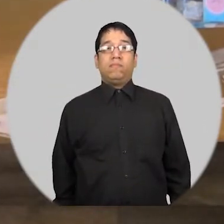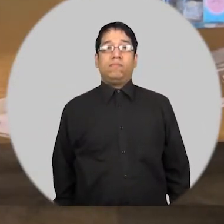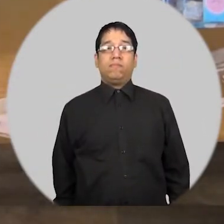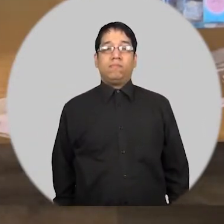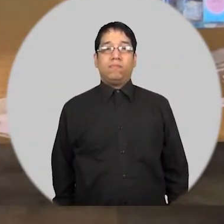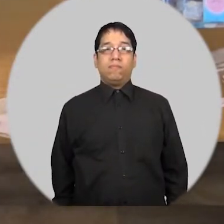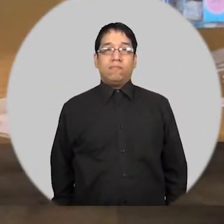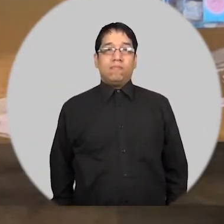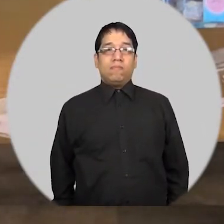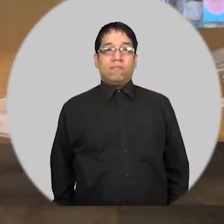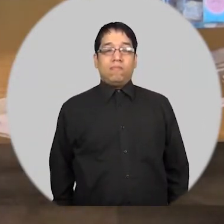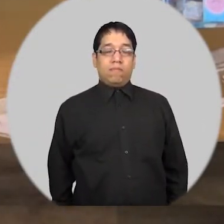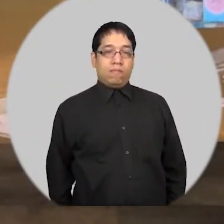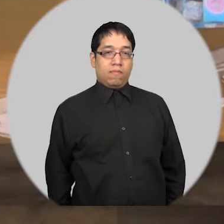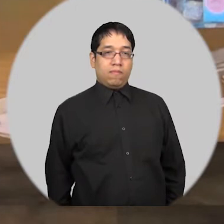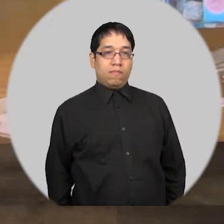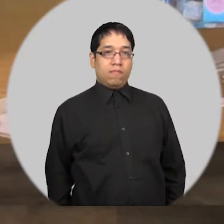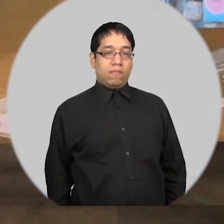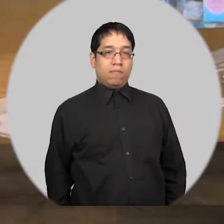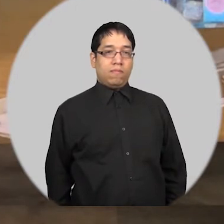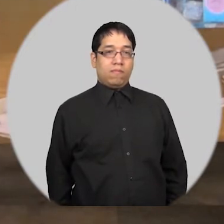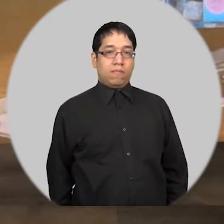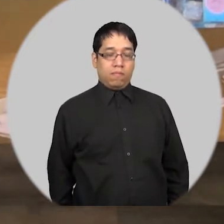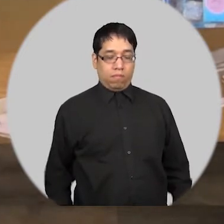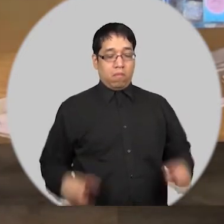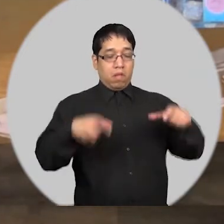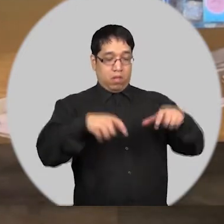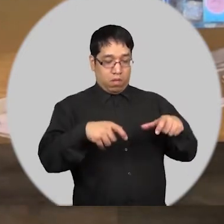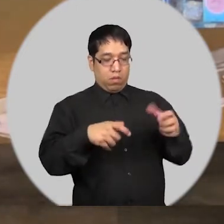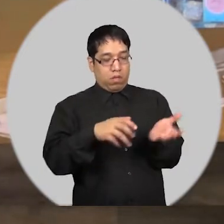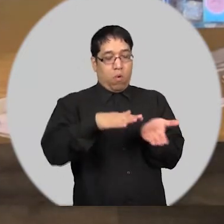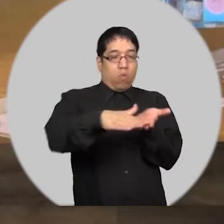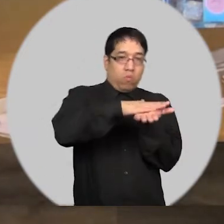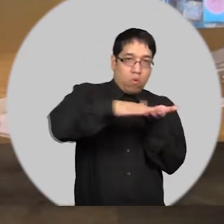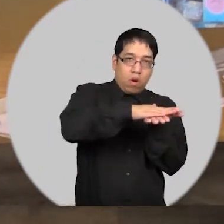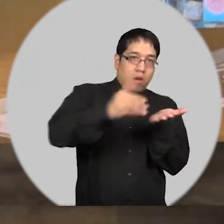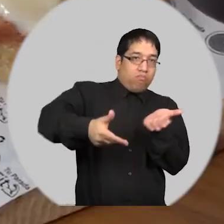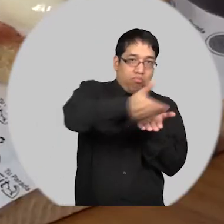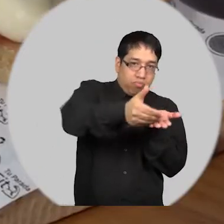Entonces, ahí le ponemos de vuelta nuestra crema pastelera.